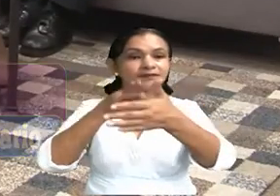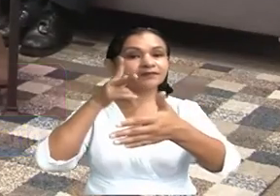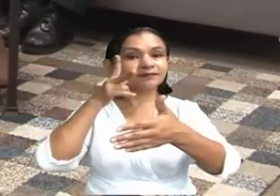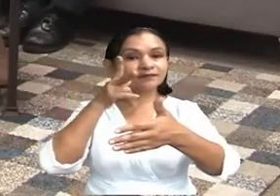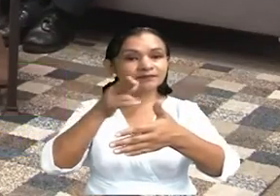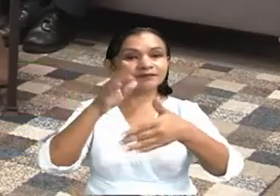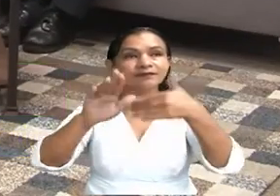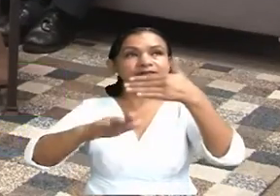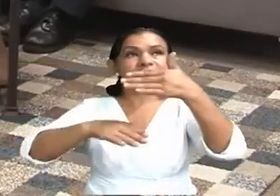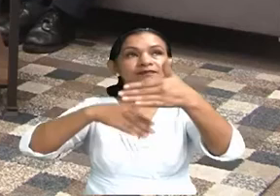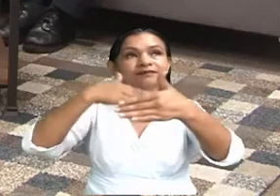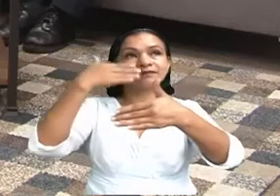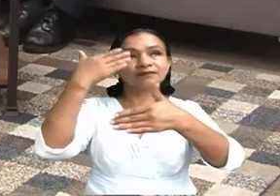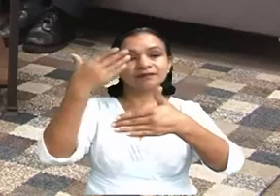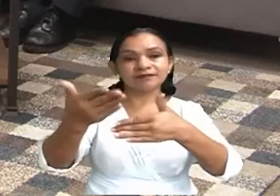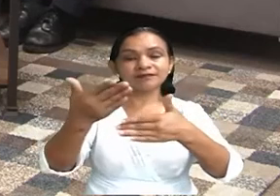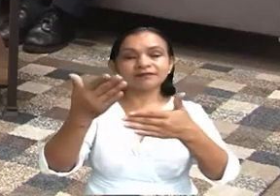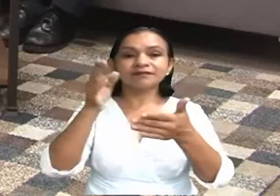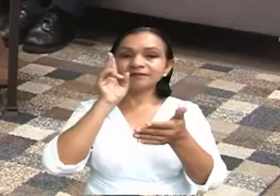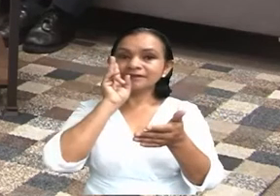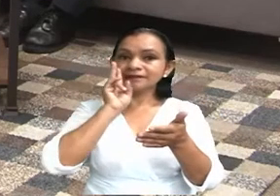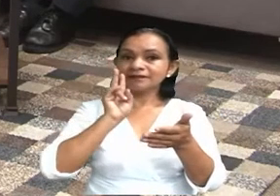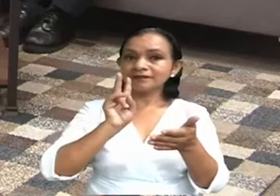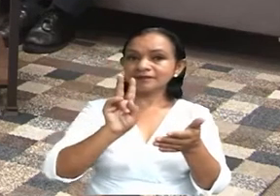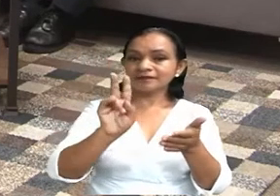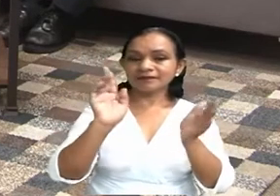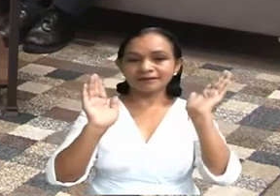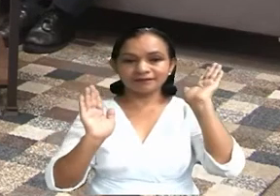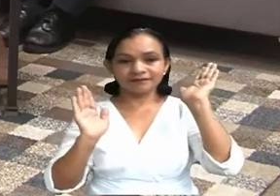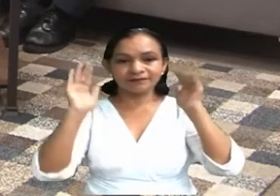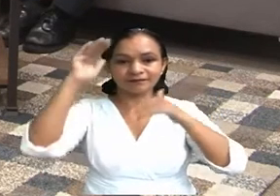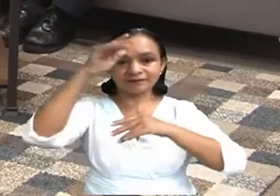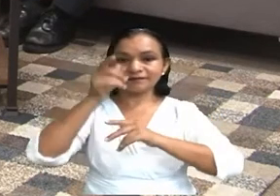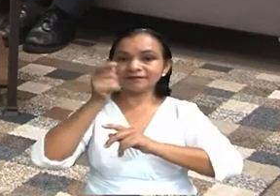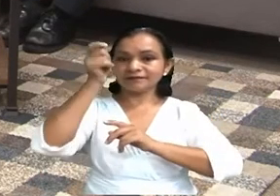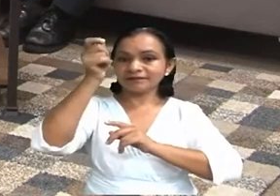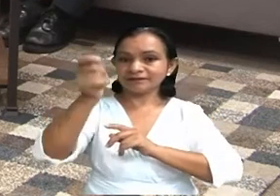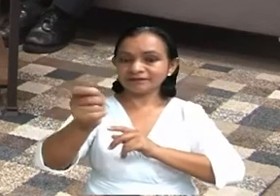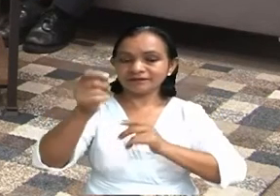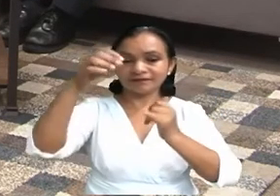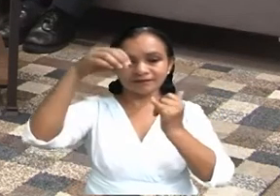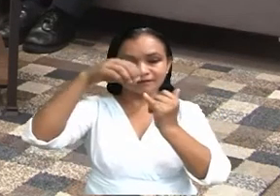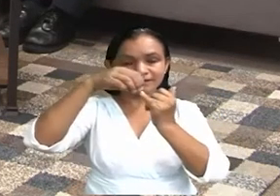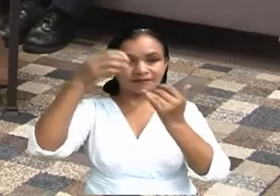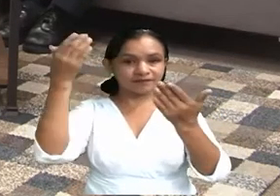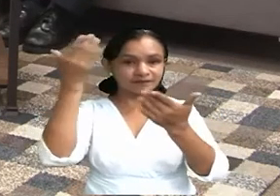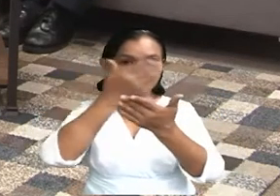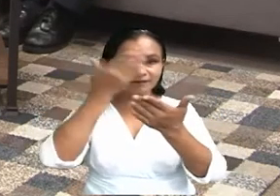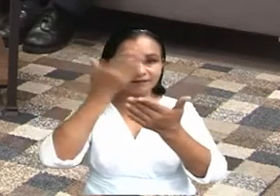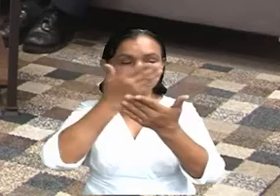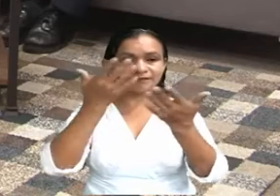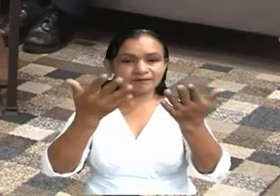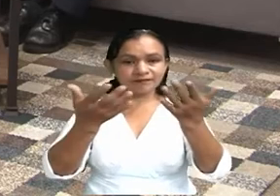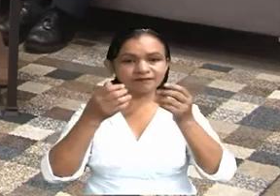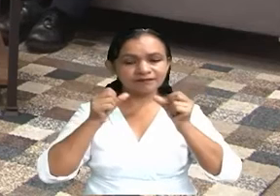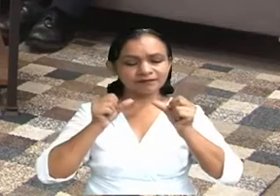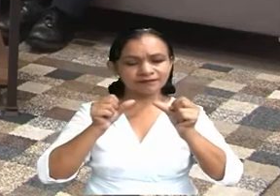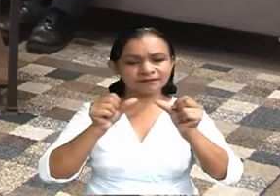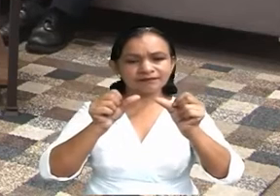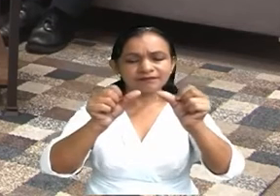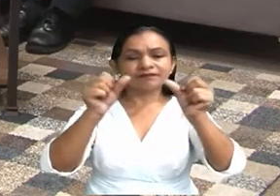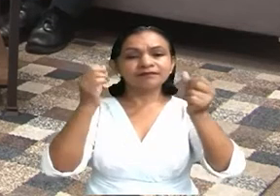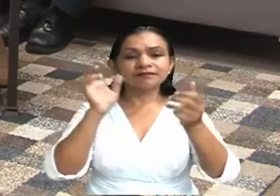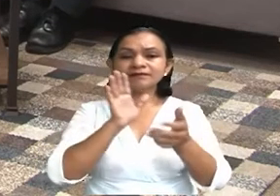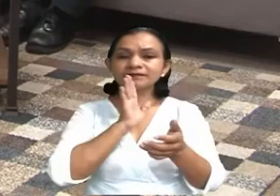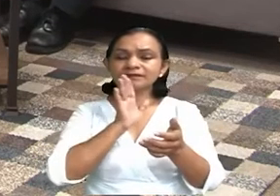al volver, pues en pantalla mirábamos entrega de títulos, también de carreras técnicas, y quisiera que continuáramos hablando de esto